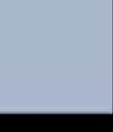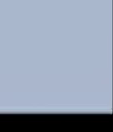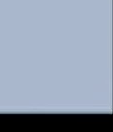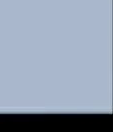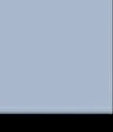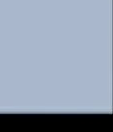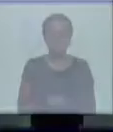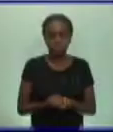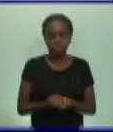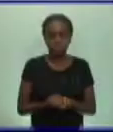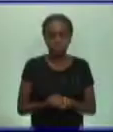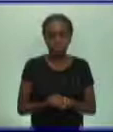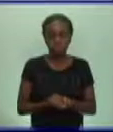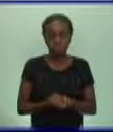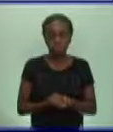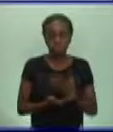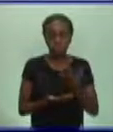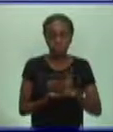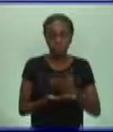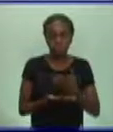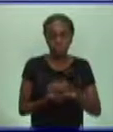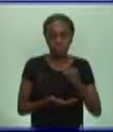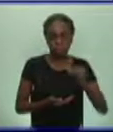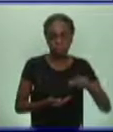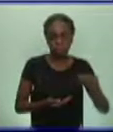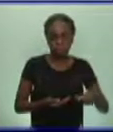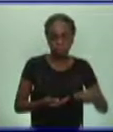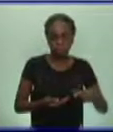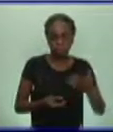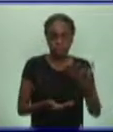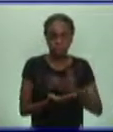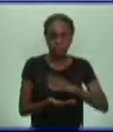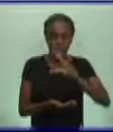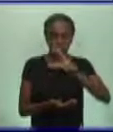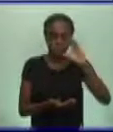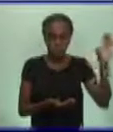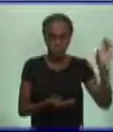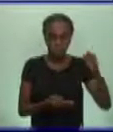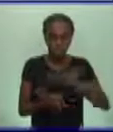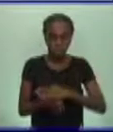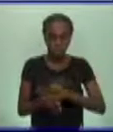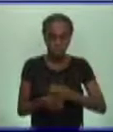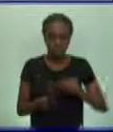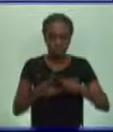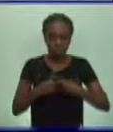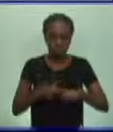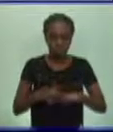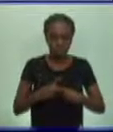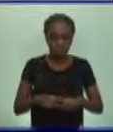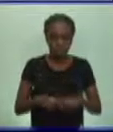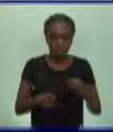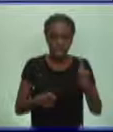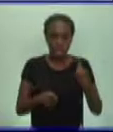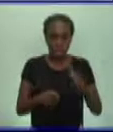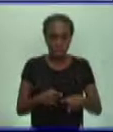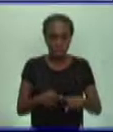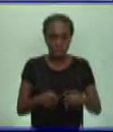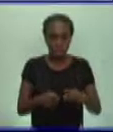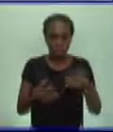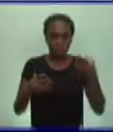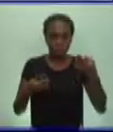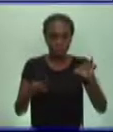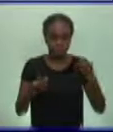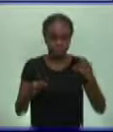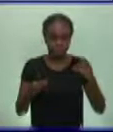Los alumnos que experimentan el perfeccionamiento, les recomiendo en el libro de texto de lectura provisional las que aparecen en